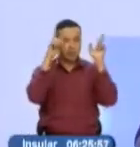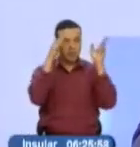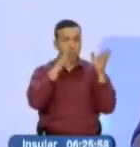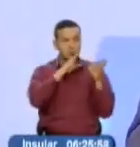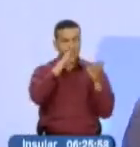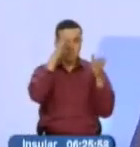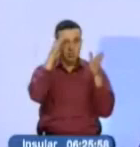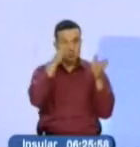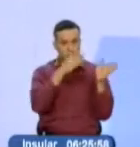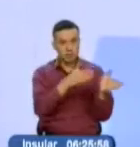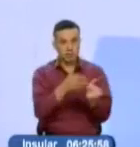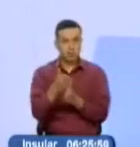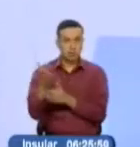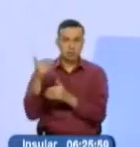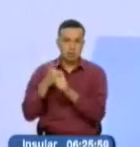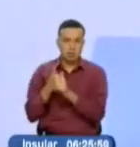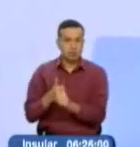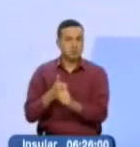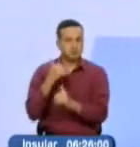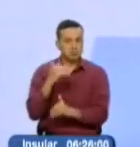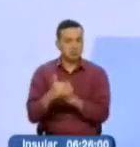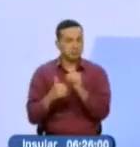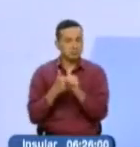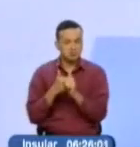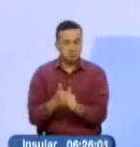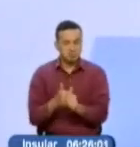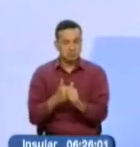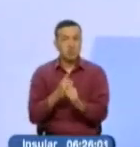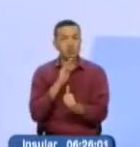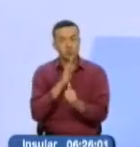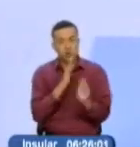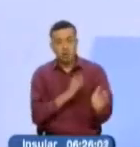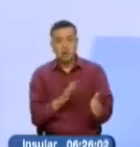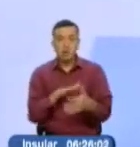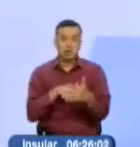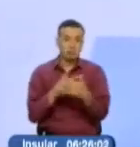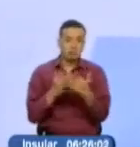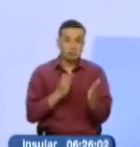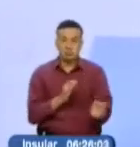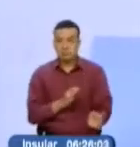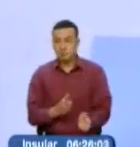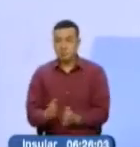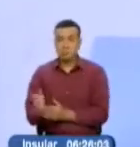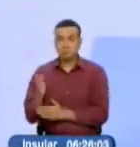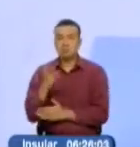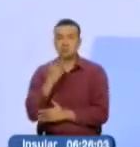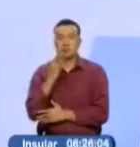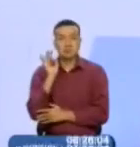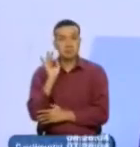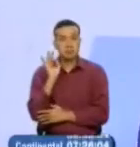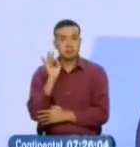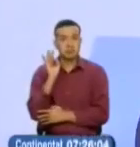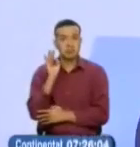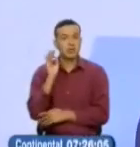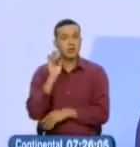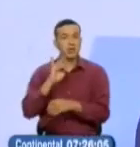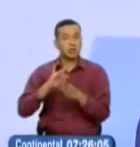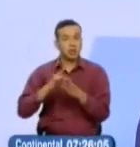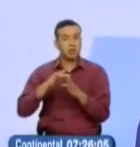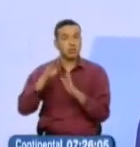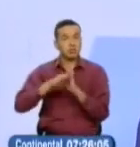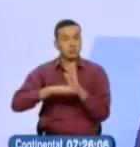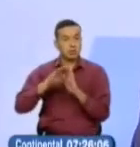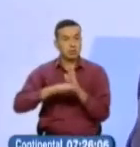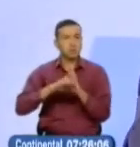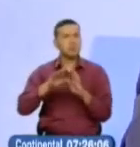siempre tienen constantes entonces ya pueden programar preveer y simplemente toman menos riesgos